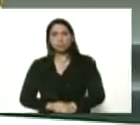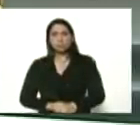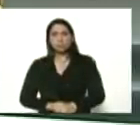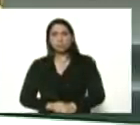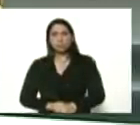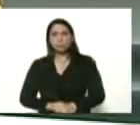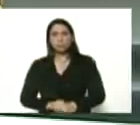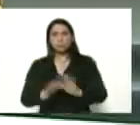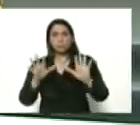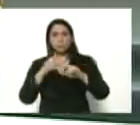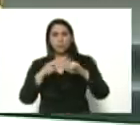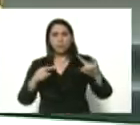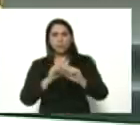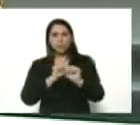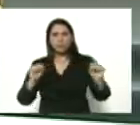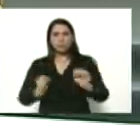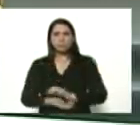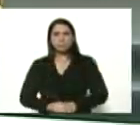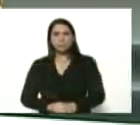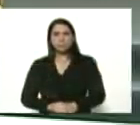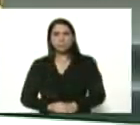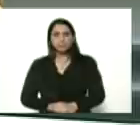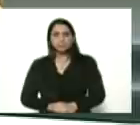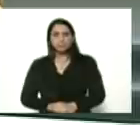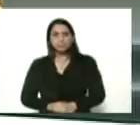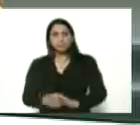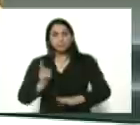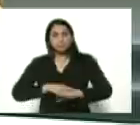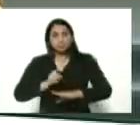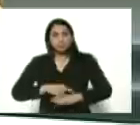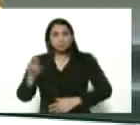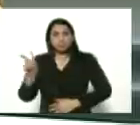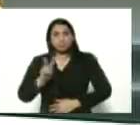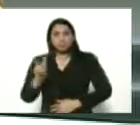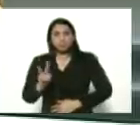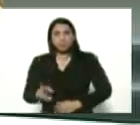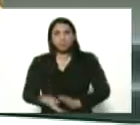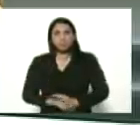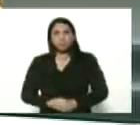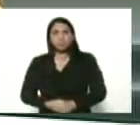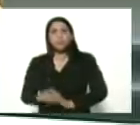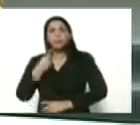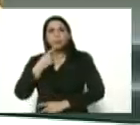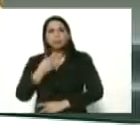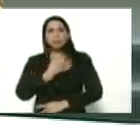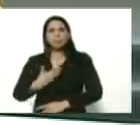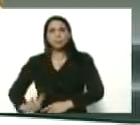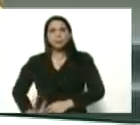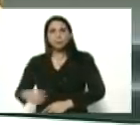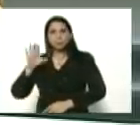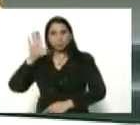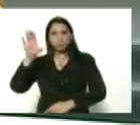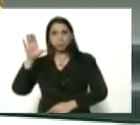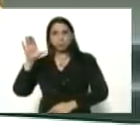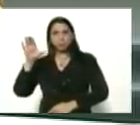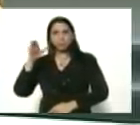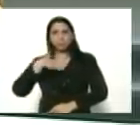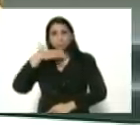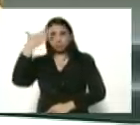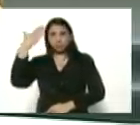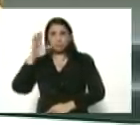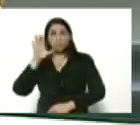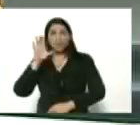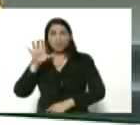a las 10:30 de la mañana, hora de Venezuela, le decía al presidente de Azerbaiyán, presidente del Movimiento de Países